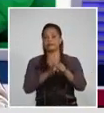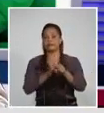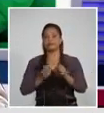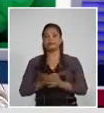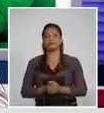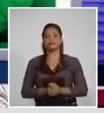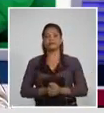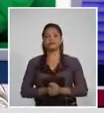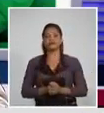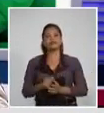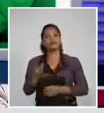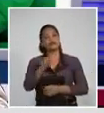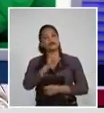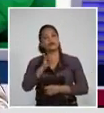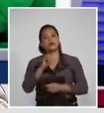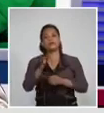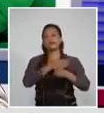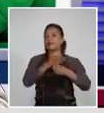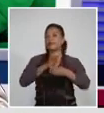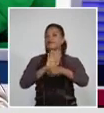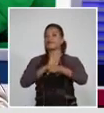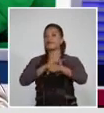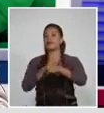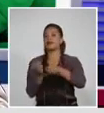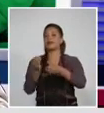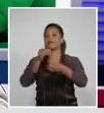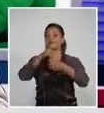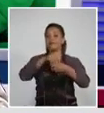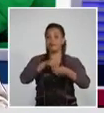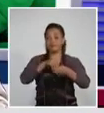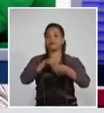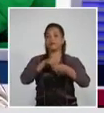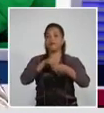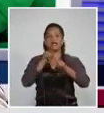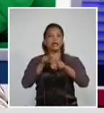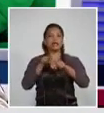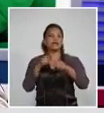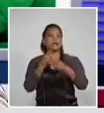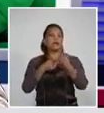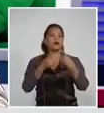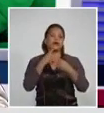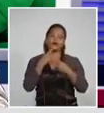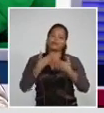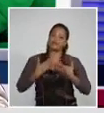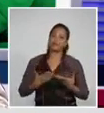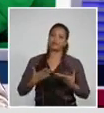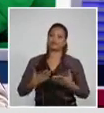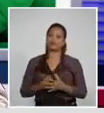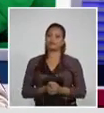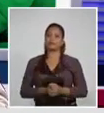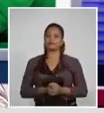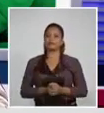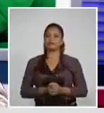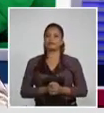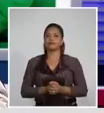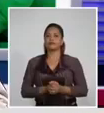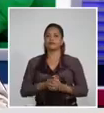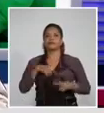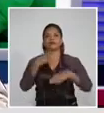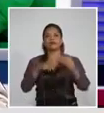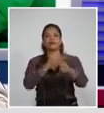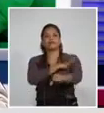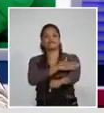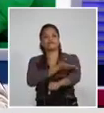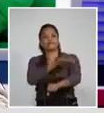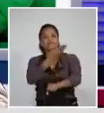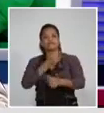además tenía un grupo de comorbilidades que lo hacían un tanto vulnerable. Hipertensión arterial,